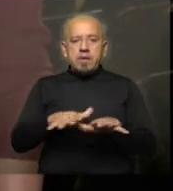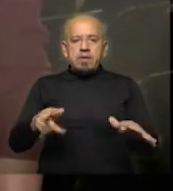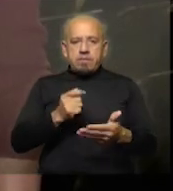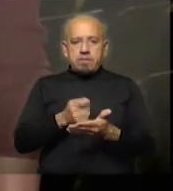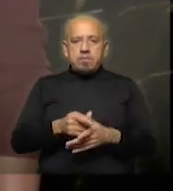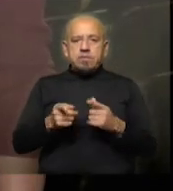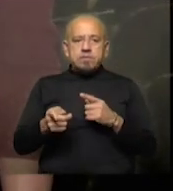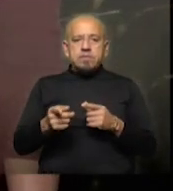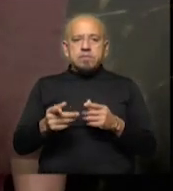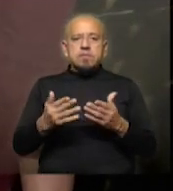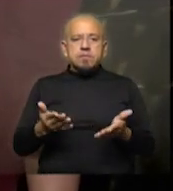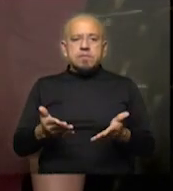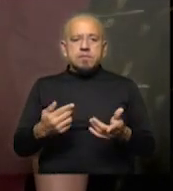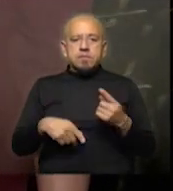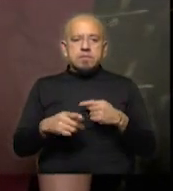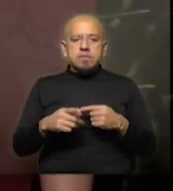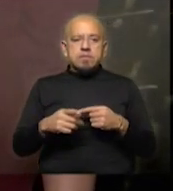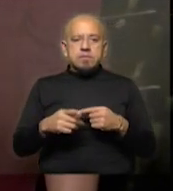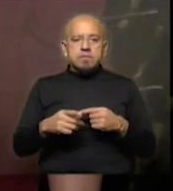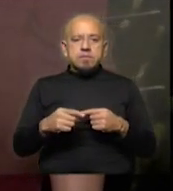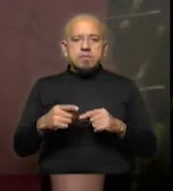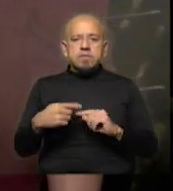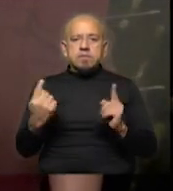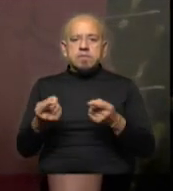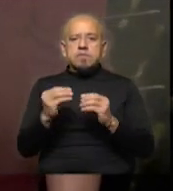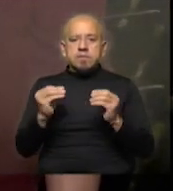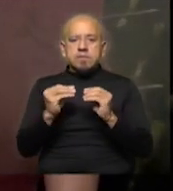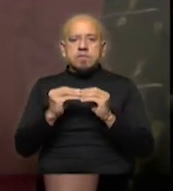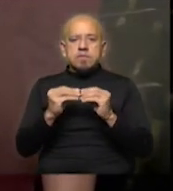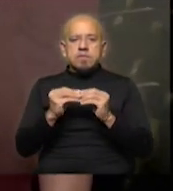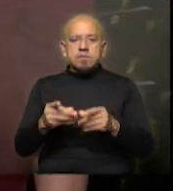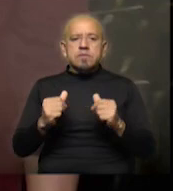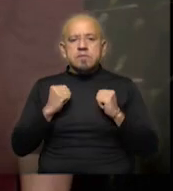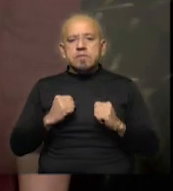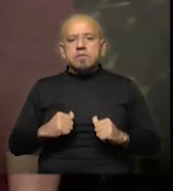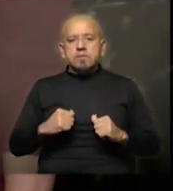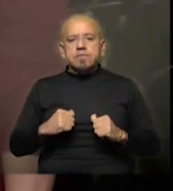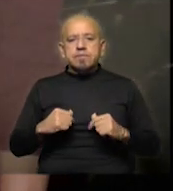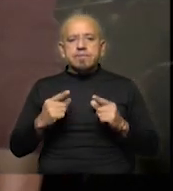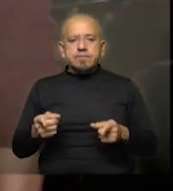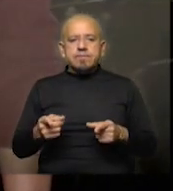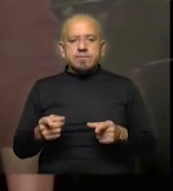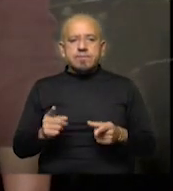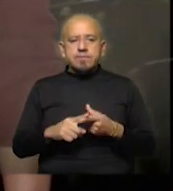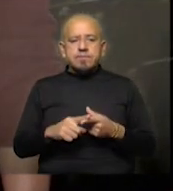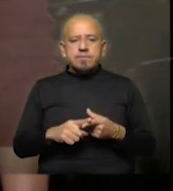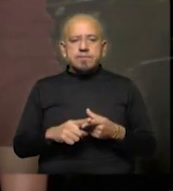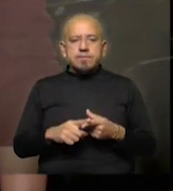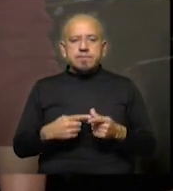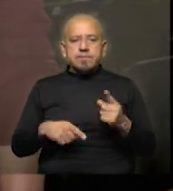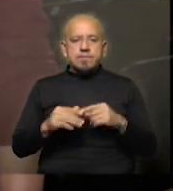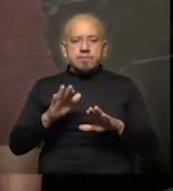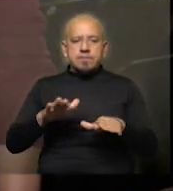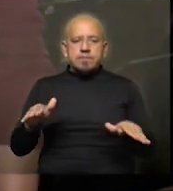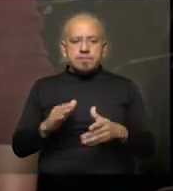pierdan eh yo te mando un abrazo también para el resto de los compañeros que están descansando ahora pero ya van a a estar aquí dando todo lo mejor para niños y